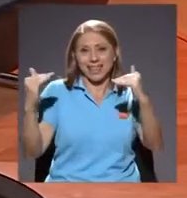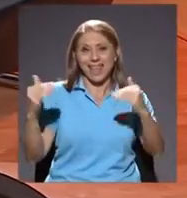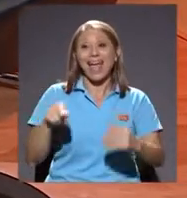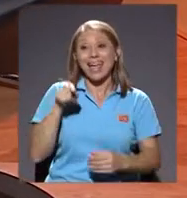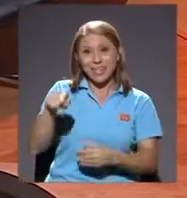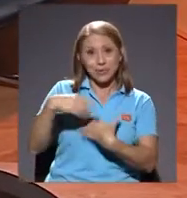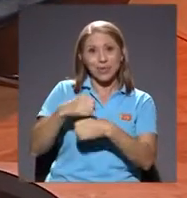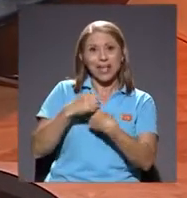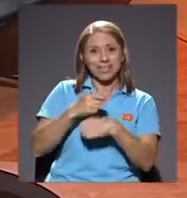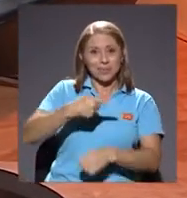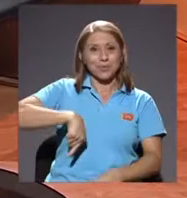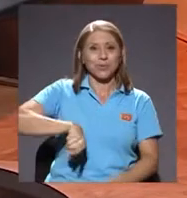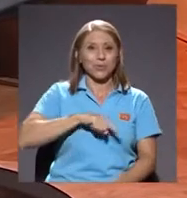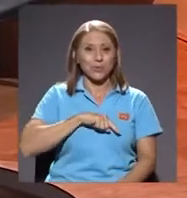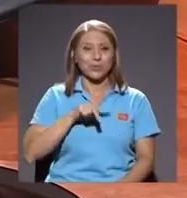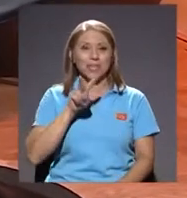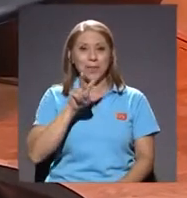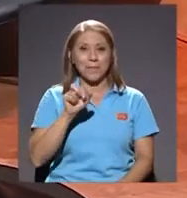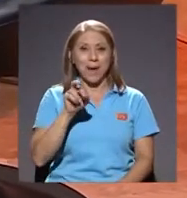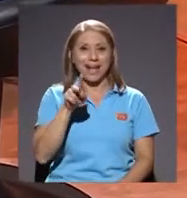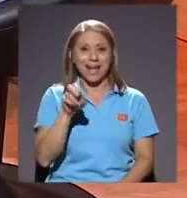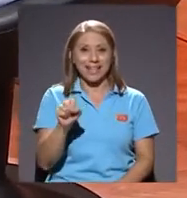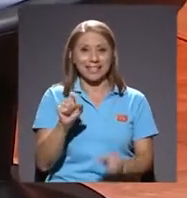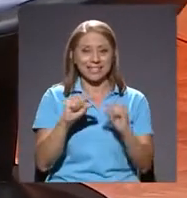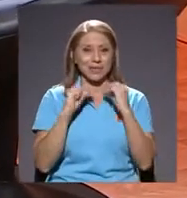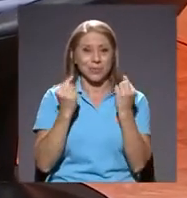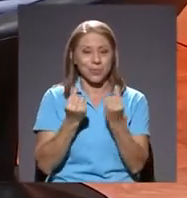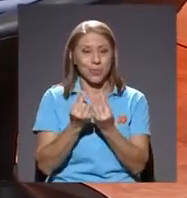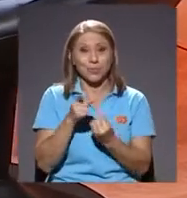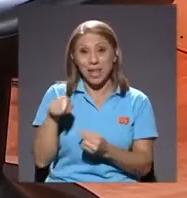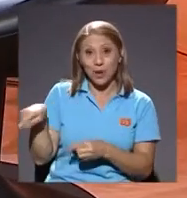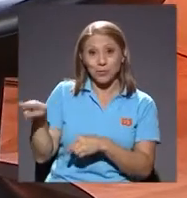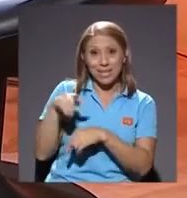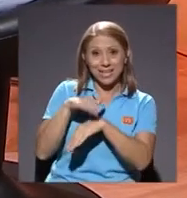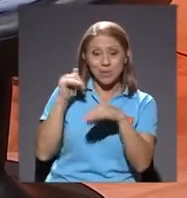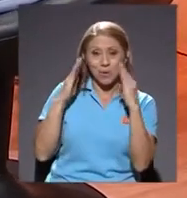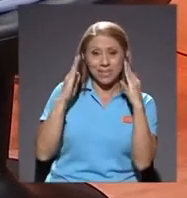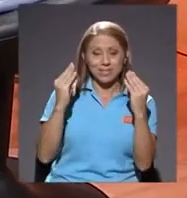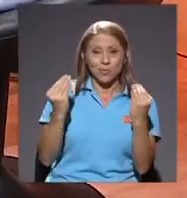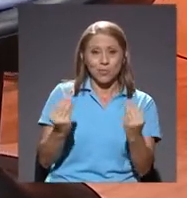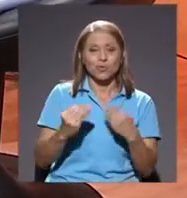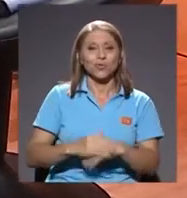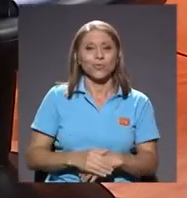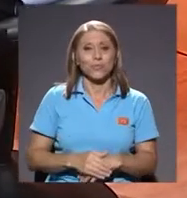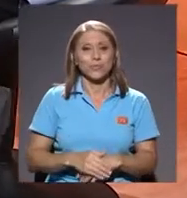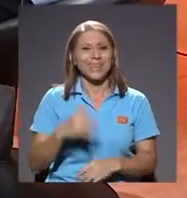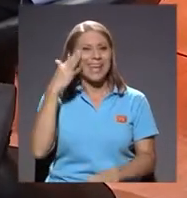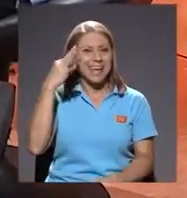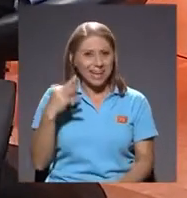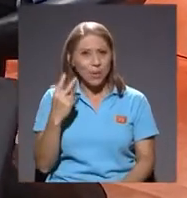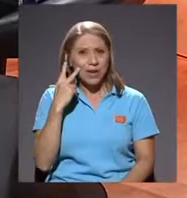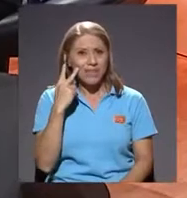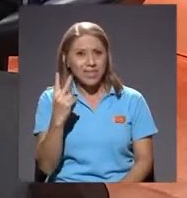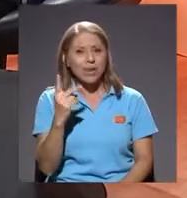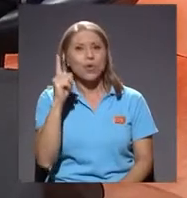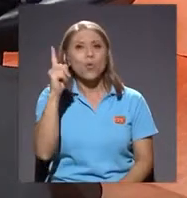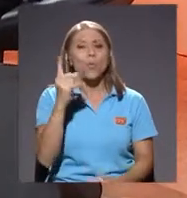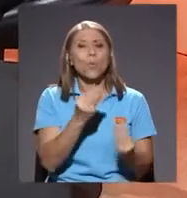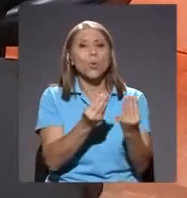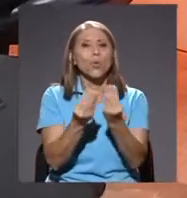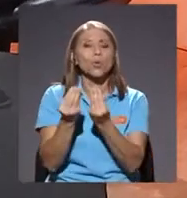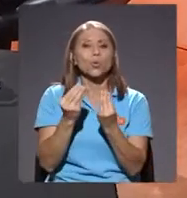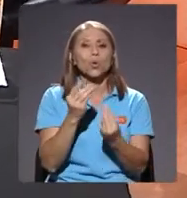en vargas este del gusto le llamó mucho la atención creo que vieron un producto de durman que